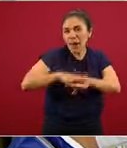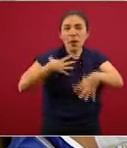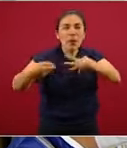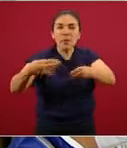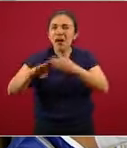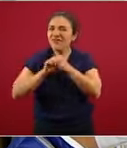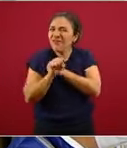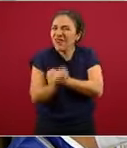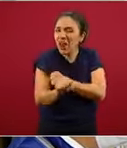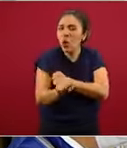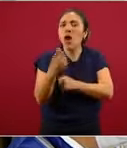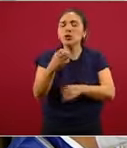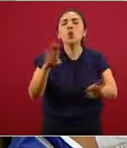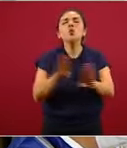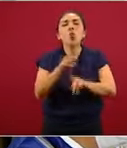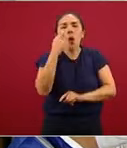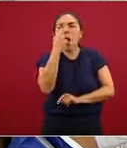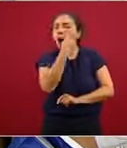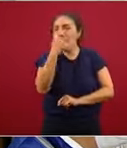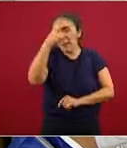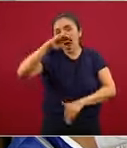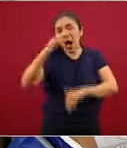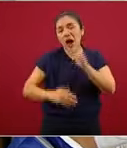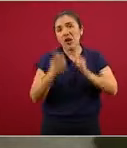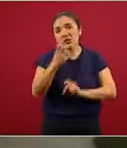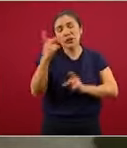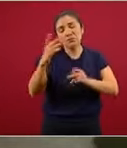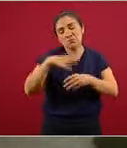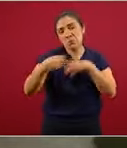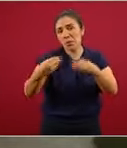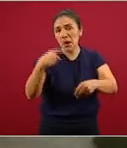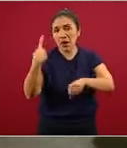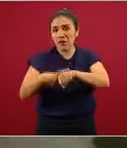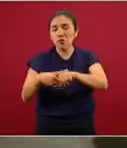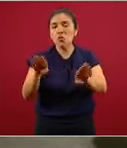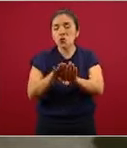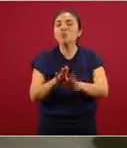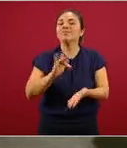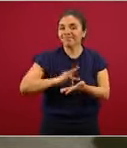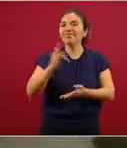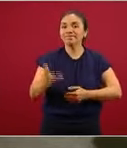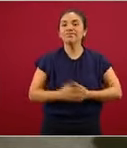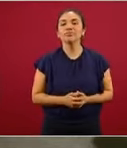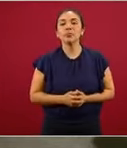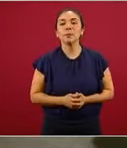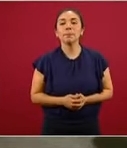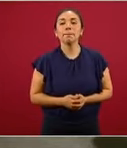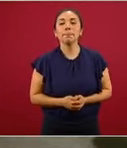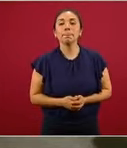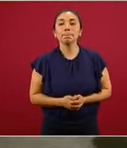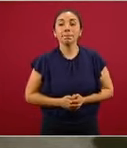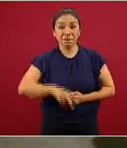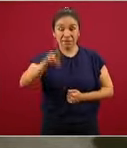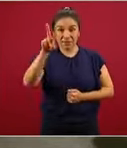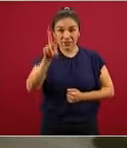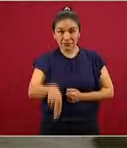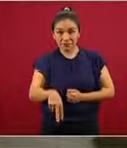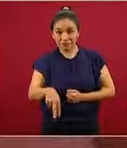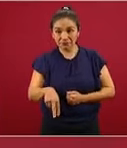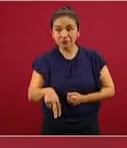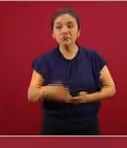¿cómo visualizar este fin de la pandemia? Esa sería la pregunta. Gracias. Muchas gracias, Nuria Fernández de La Caracola.